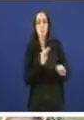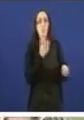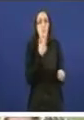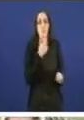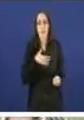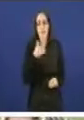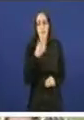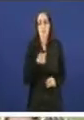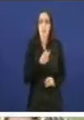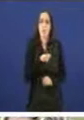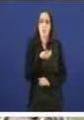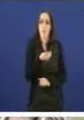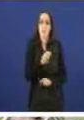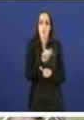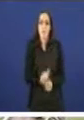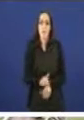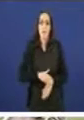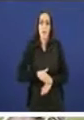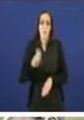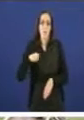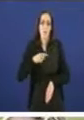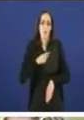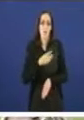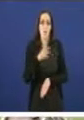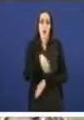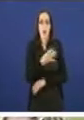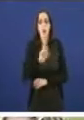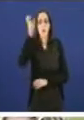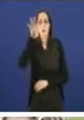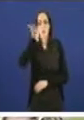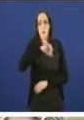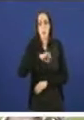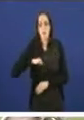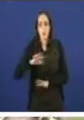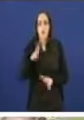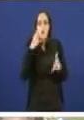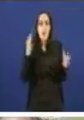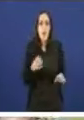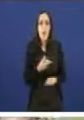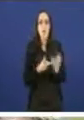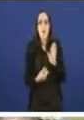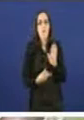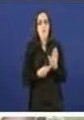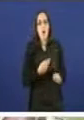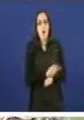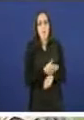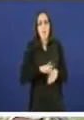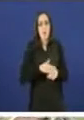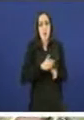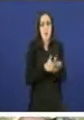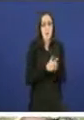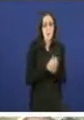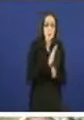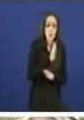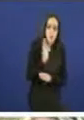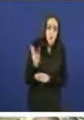unha forma de chegar ao mesmo horario que noutras comunidades. Pero o certo é que eliminou horas para bibliotecas, para preparación de materiais e